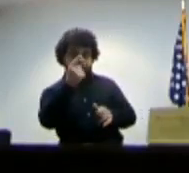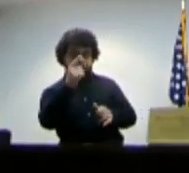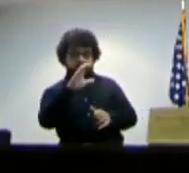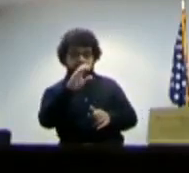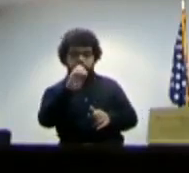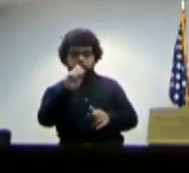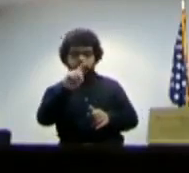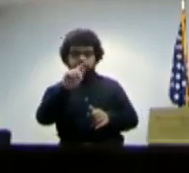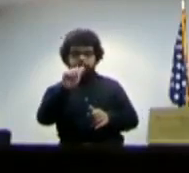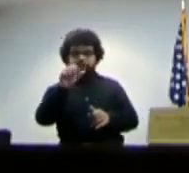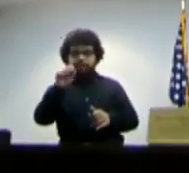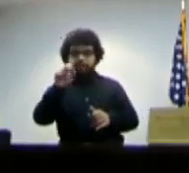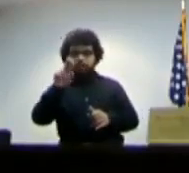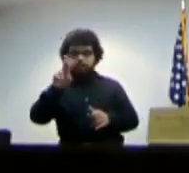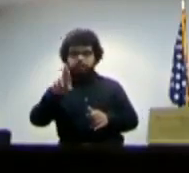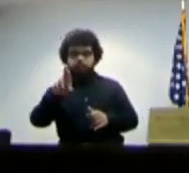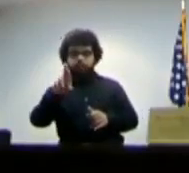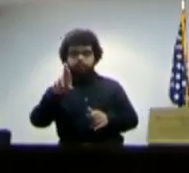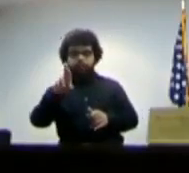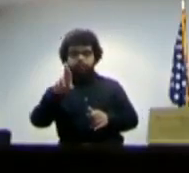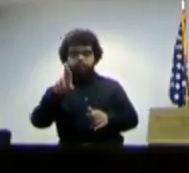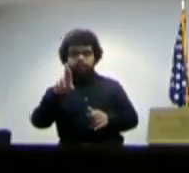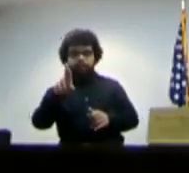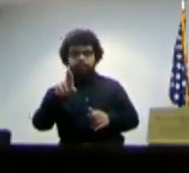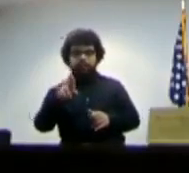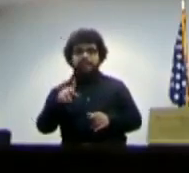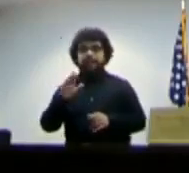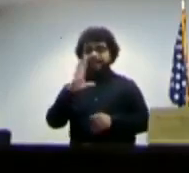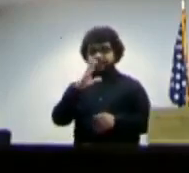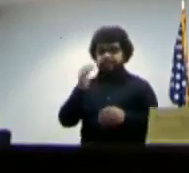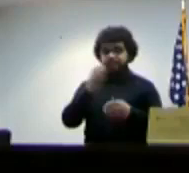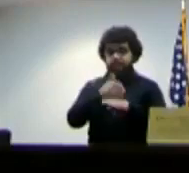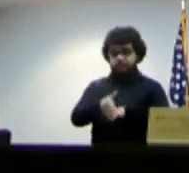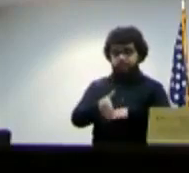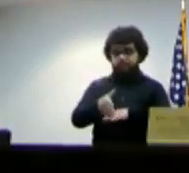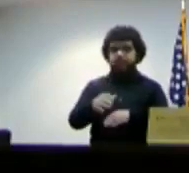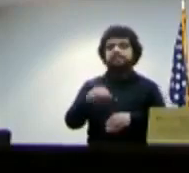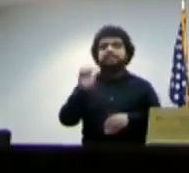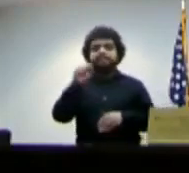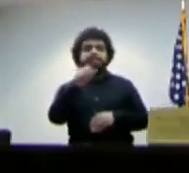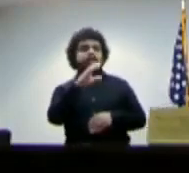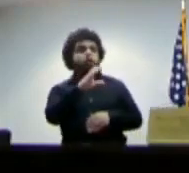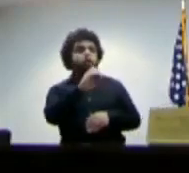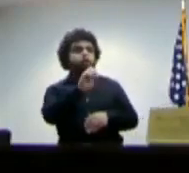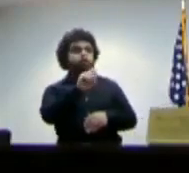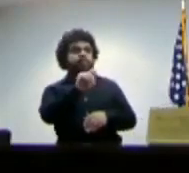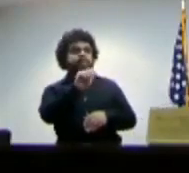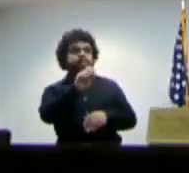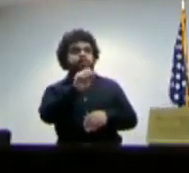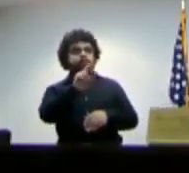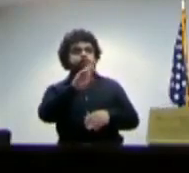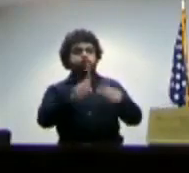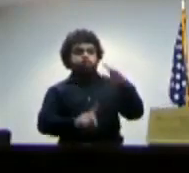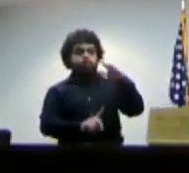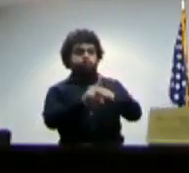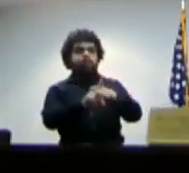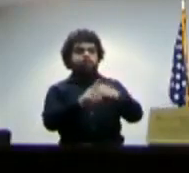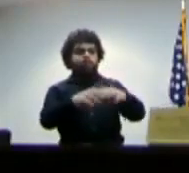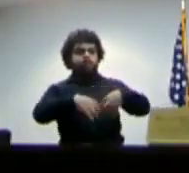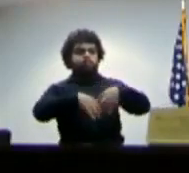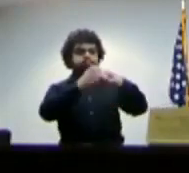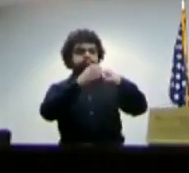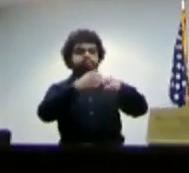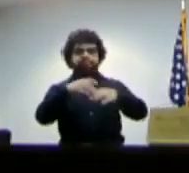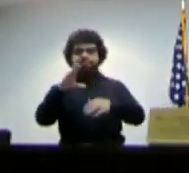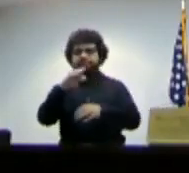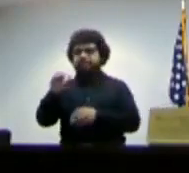otro vino después. Vino después, teniendo Costa Azul fuera, salió Aguirre. Ajá. Salió Aguirre 1, que